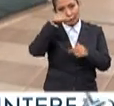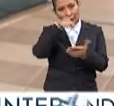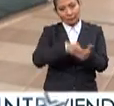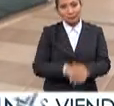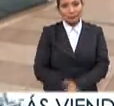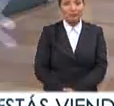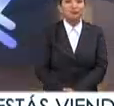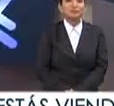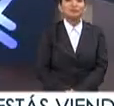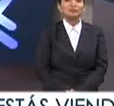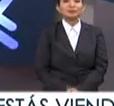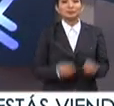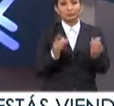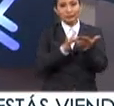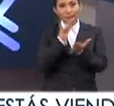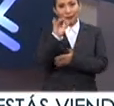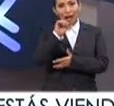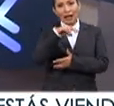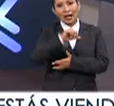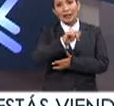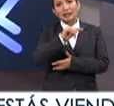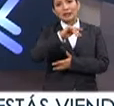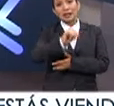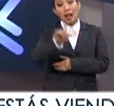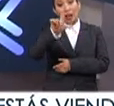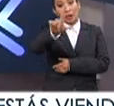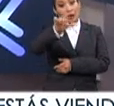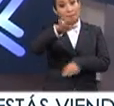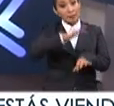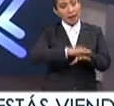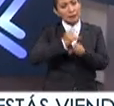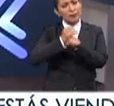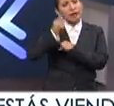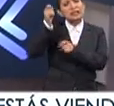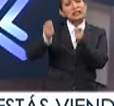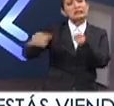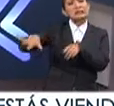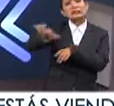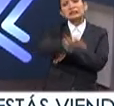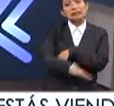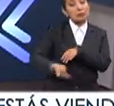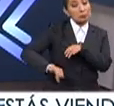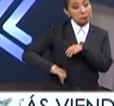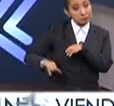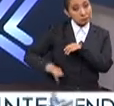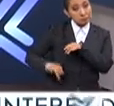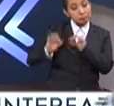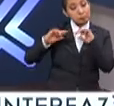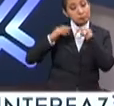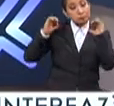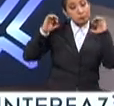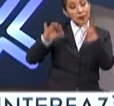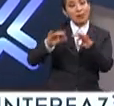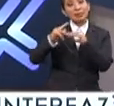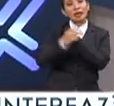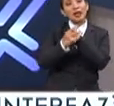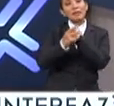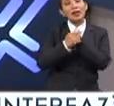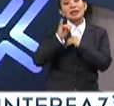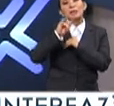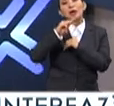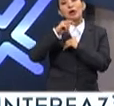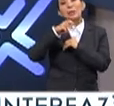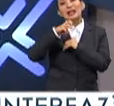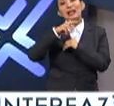estudio muchísimas gracias a la cristina el lunes tendremos más información sobre este interesante encuentro de televisiones